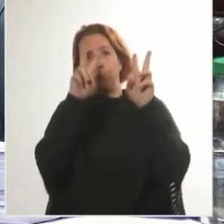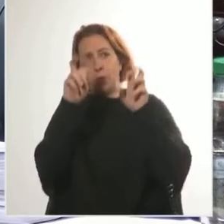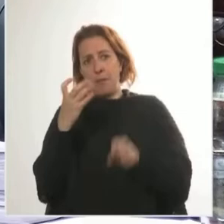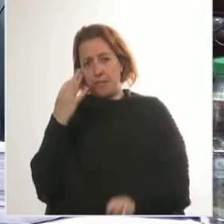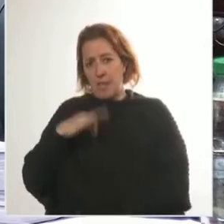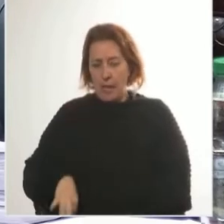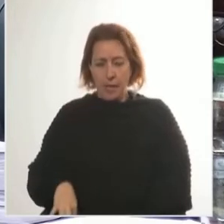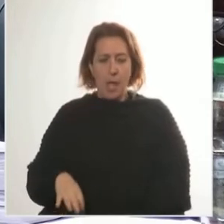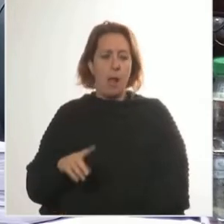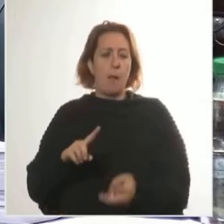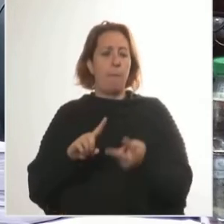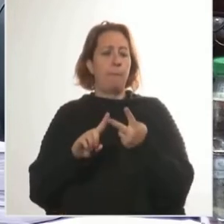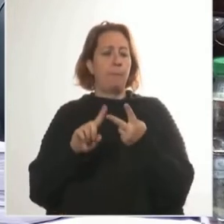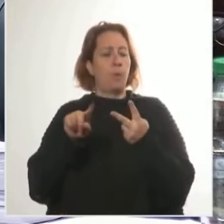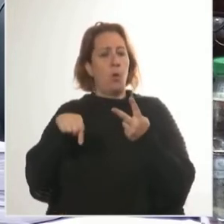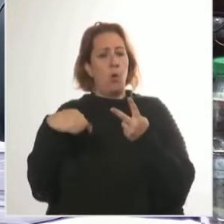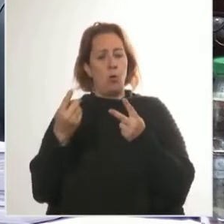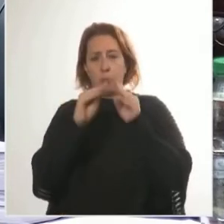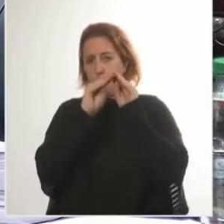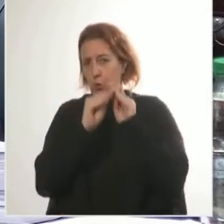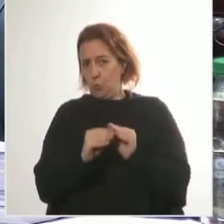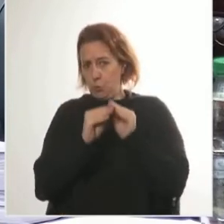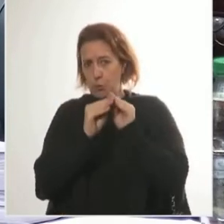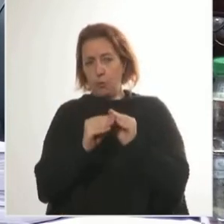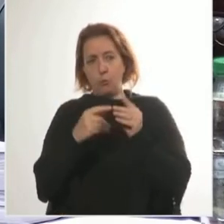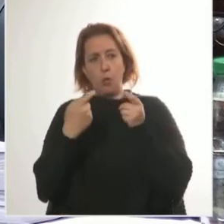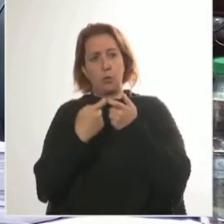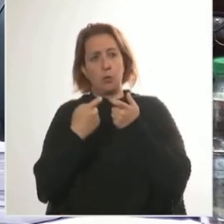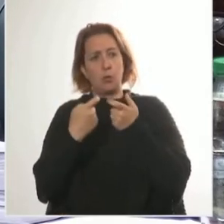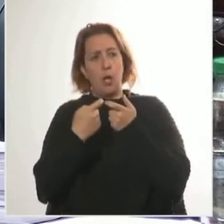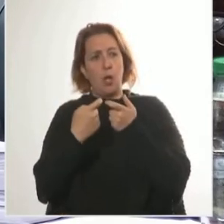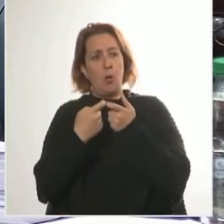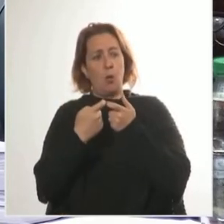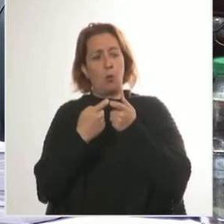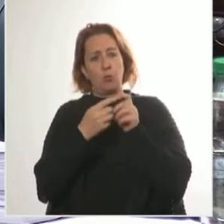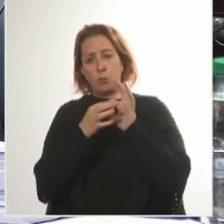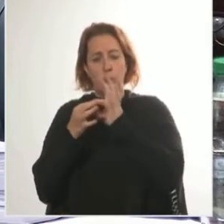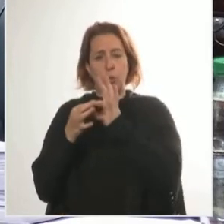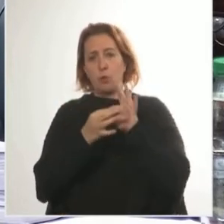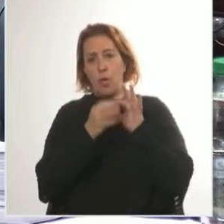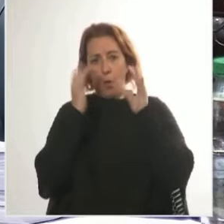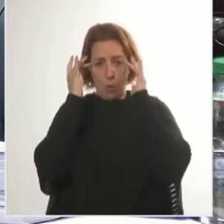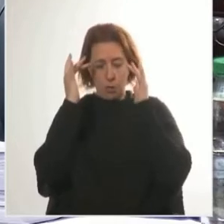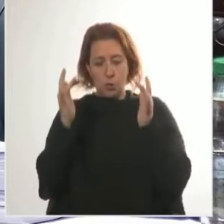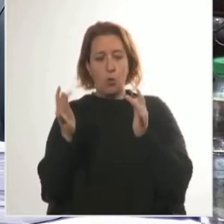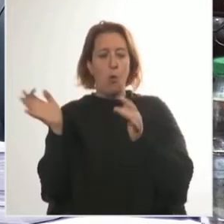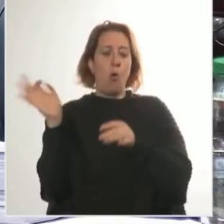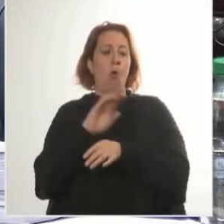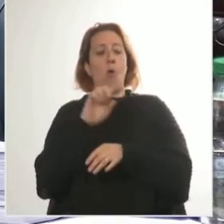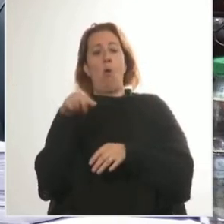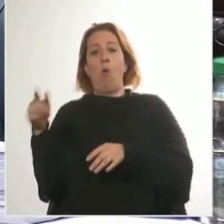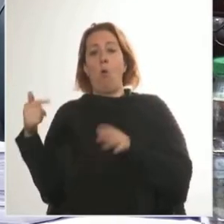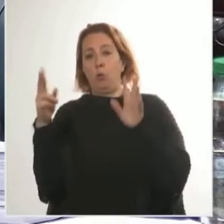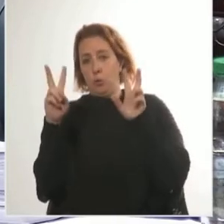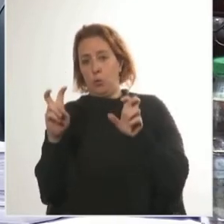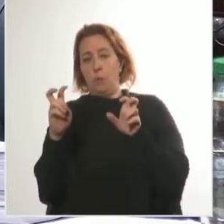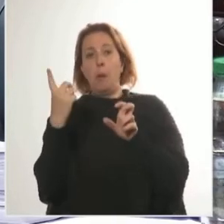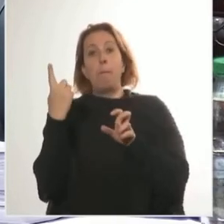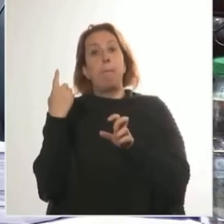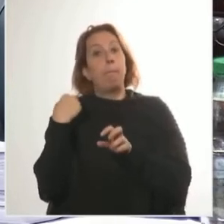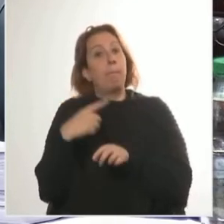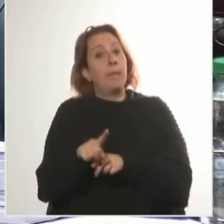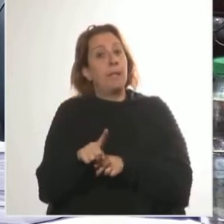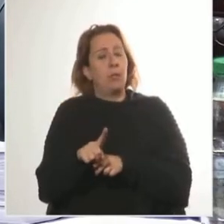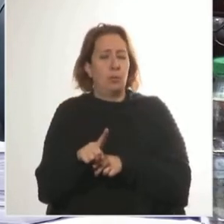salariales, otros con presupuestos como asociados a la educación o algún otro aspecto, pero que